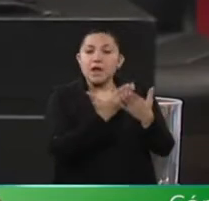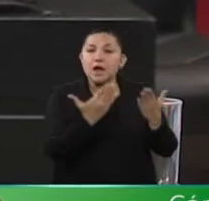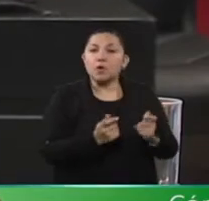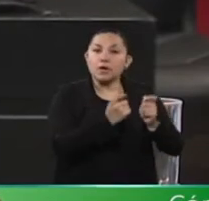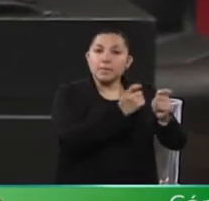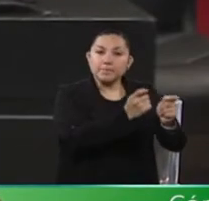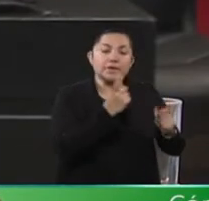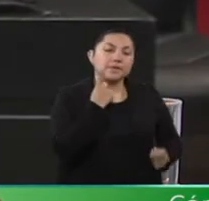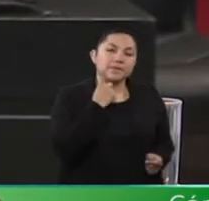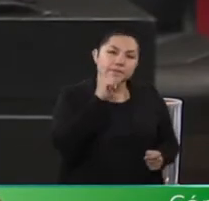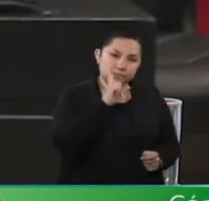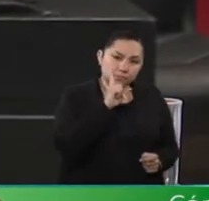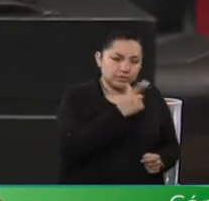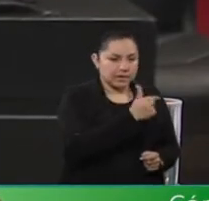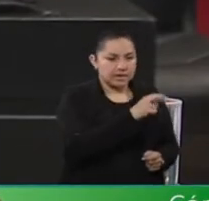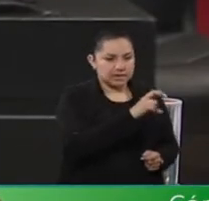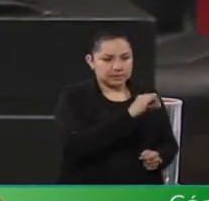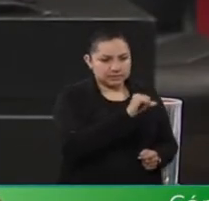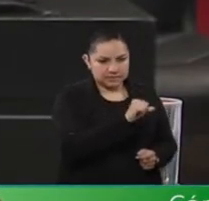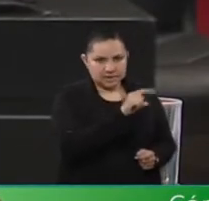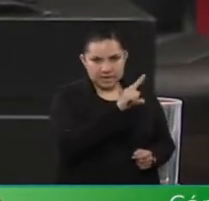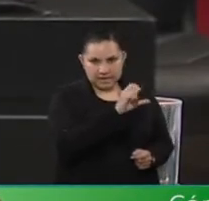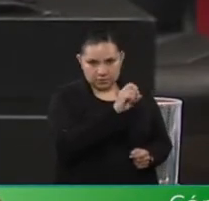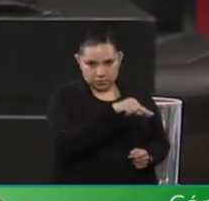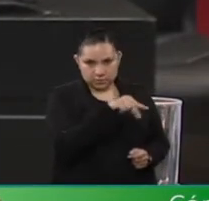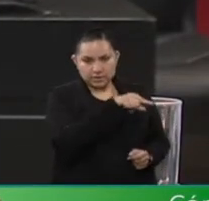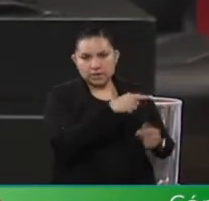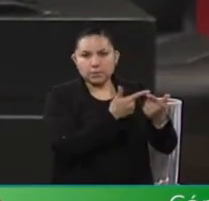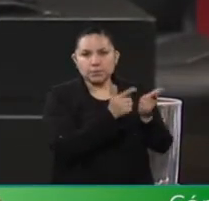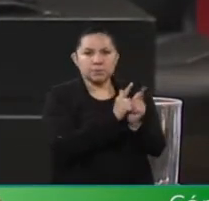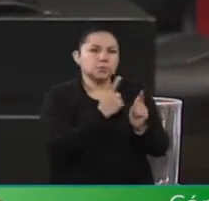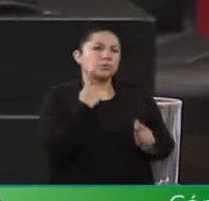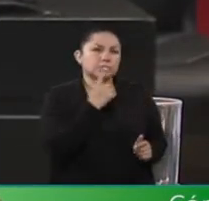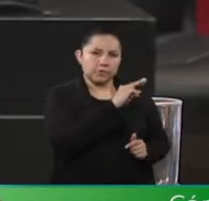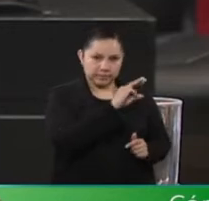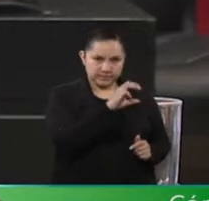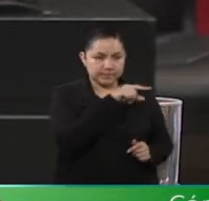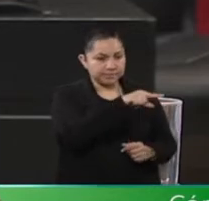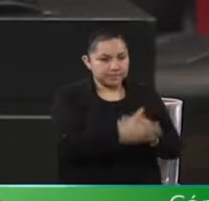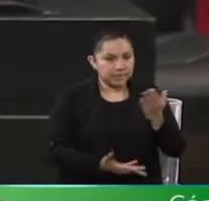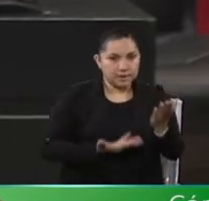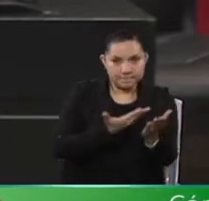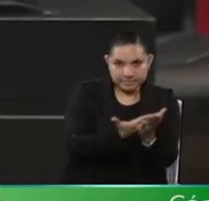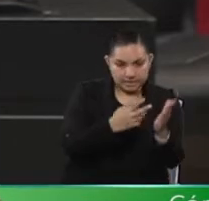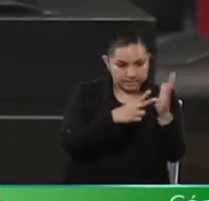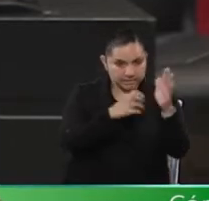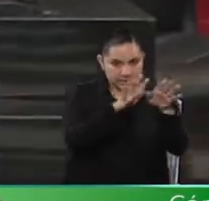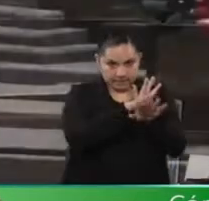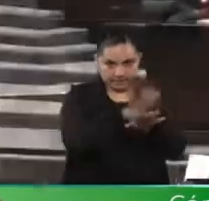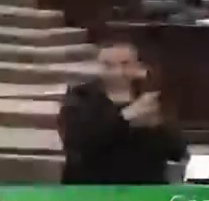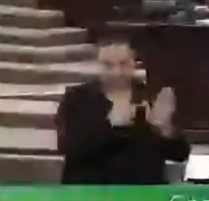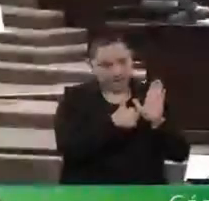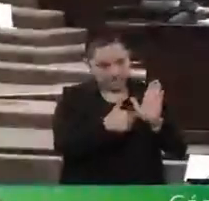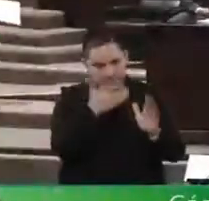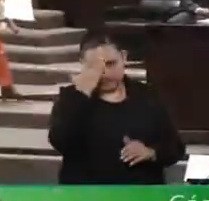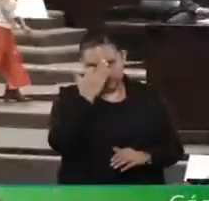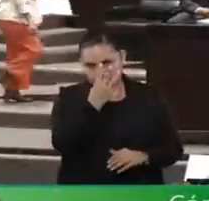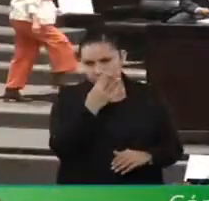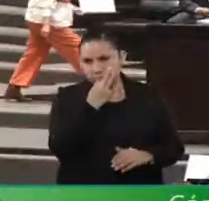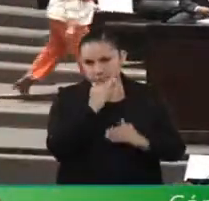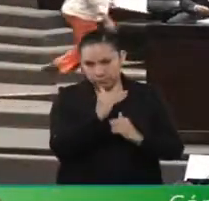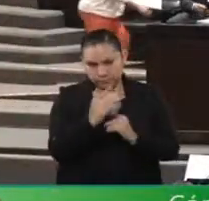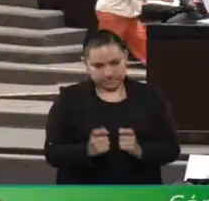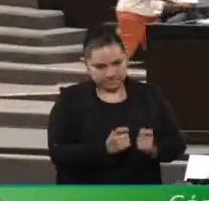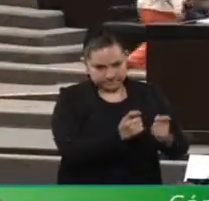Fátima García León, de Movimiento Ciudadano, para presentar su reserva hasta por 3 minutos.